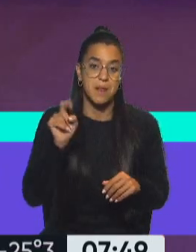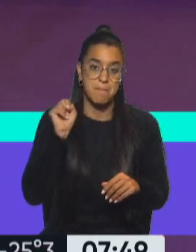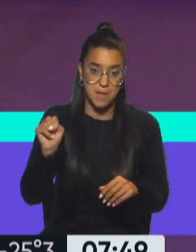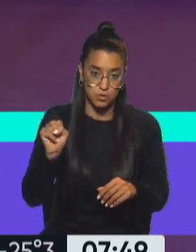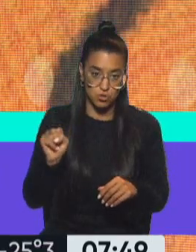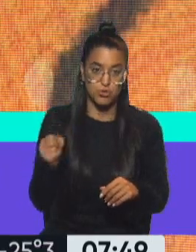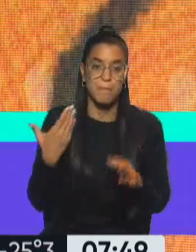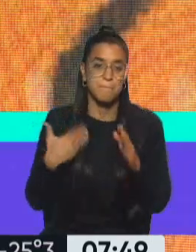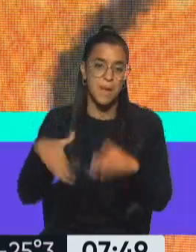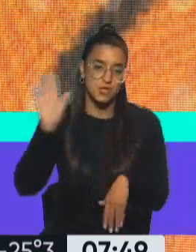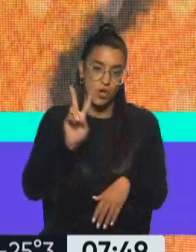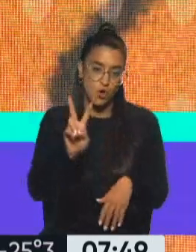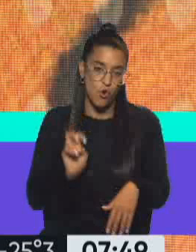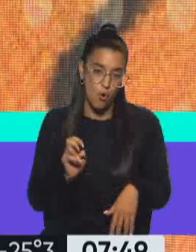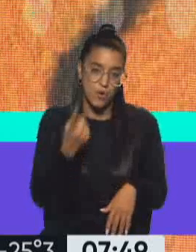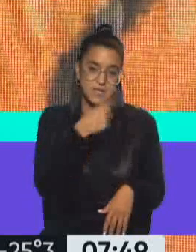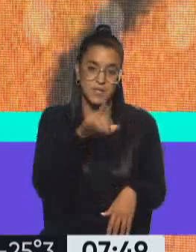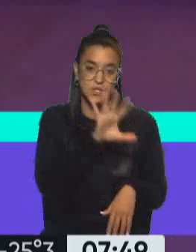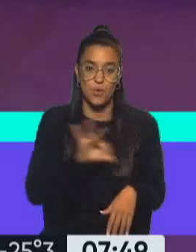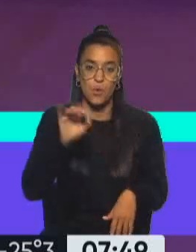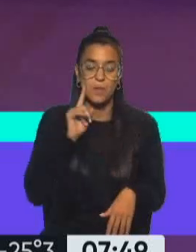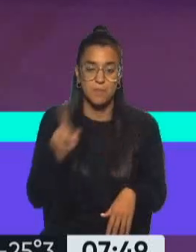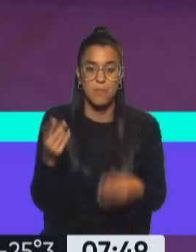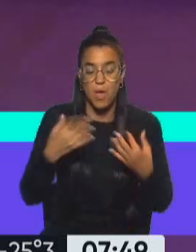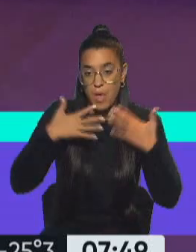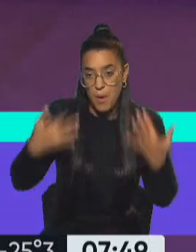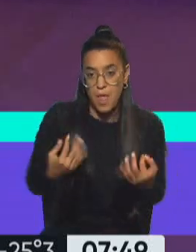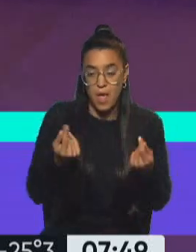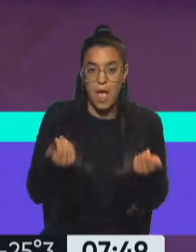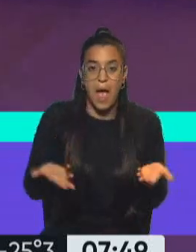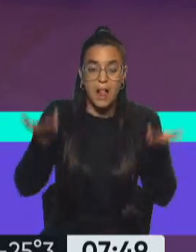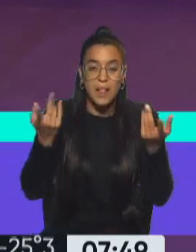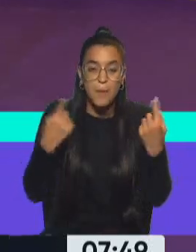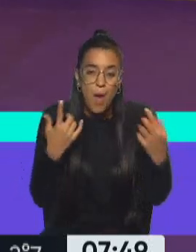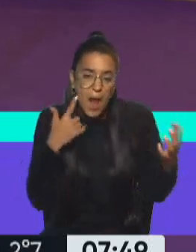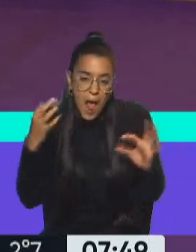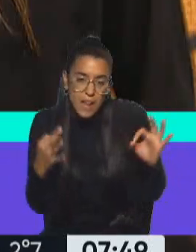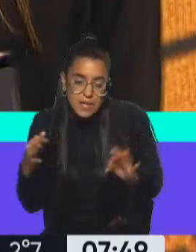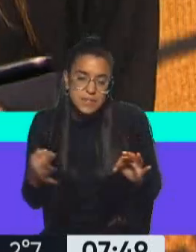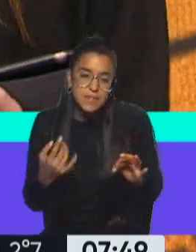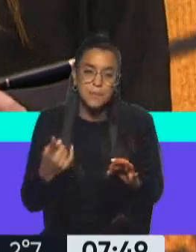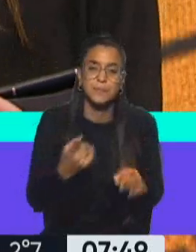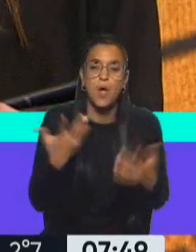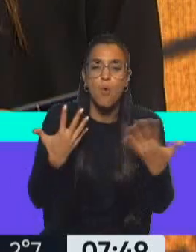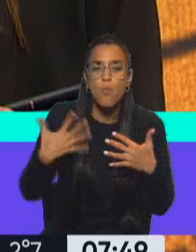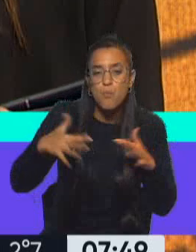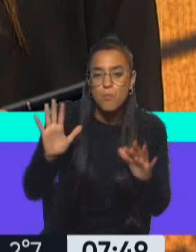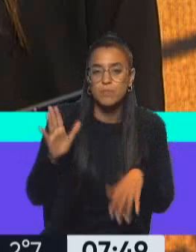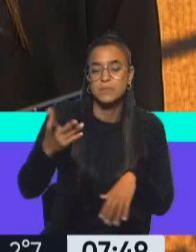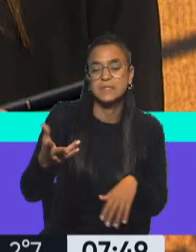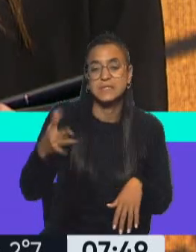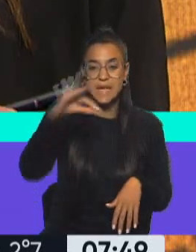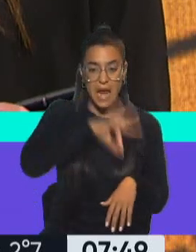No es la mayoría quienes cobran obviamente más de esa cifra porque es una cifra realmente alta, pero se analiza la posibilidad de que en algún momento el salario